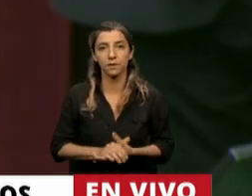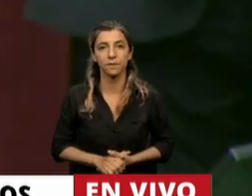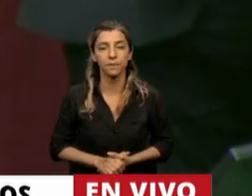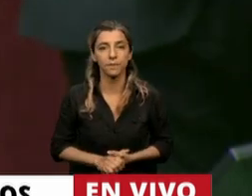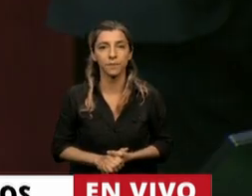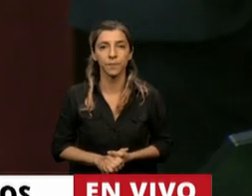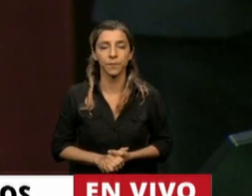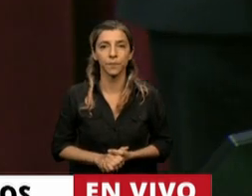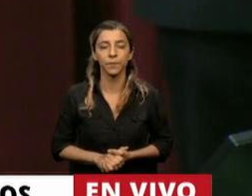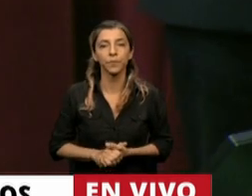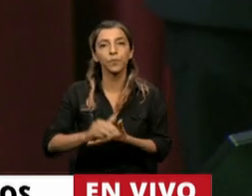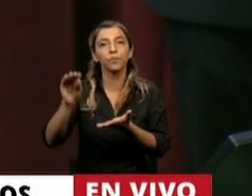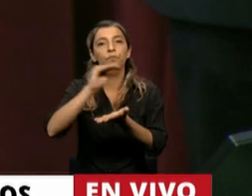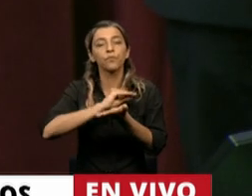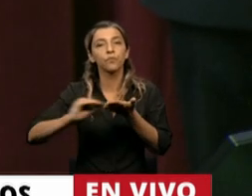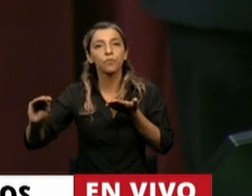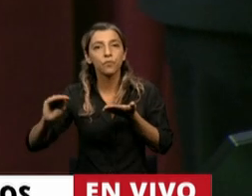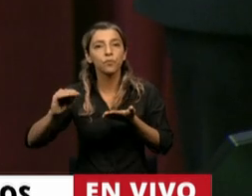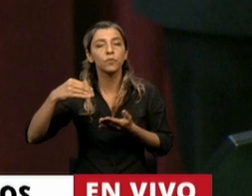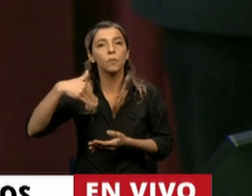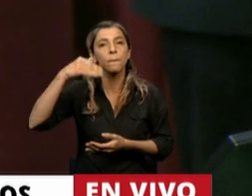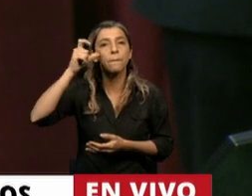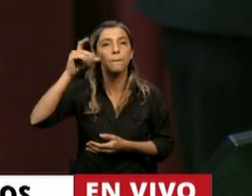de diputado Martín